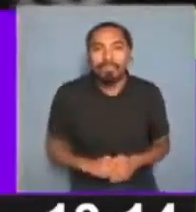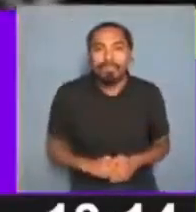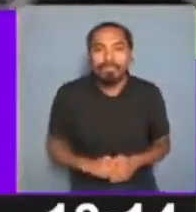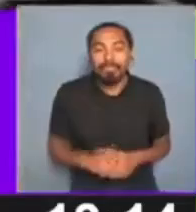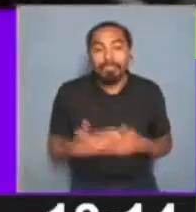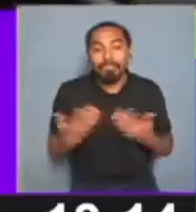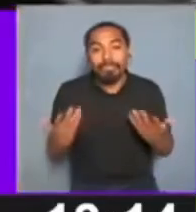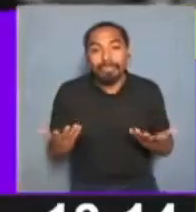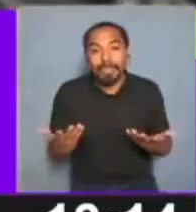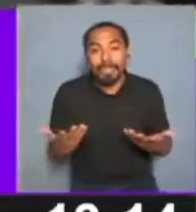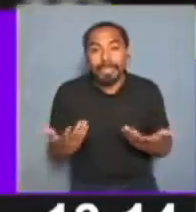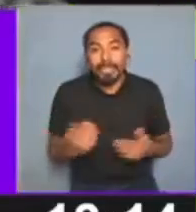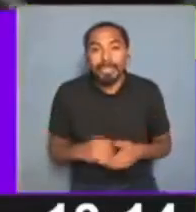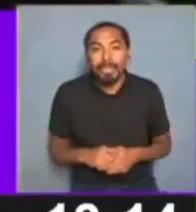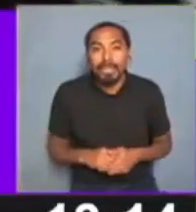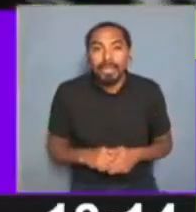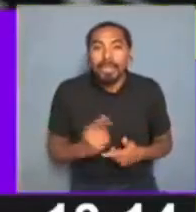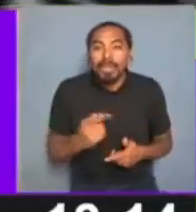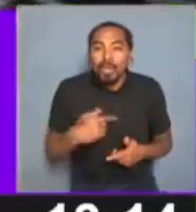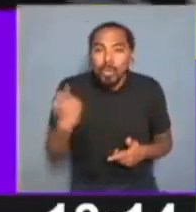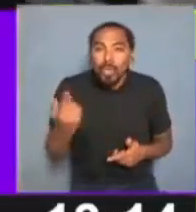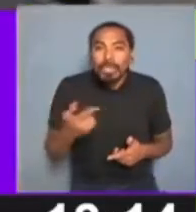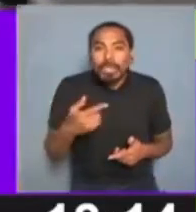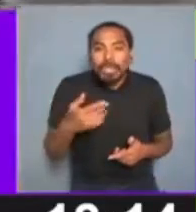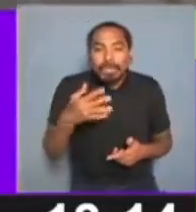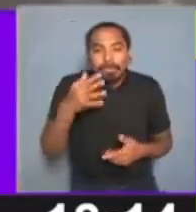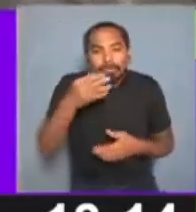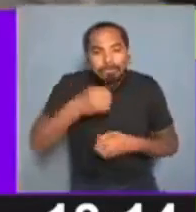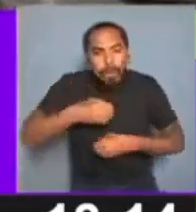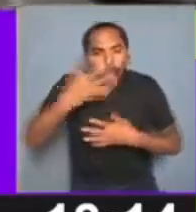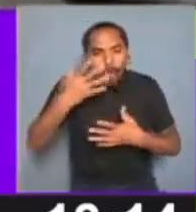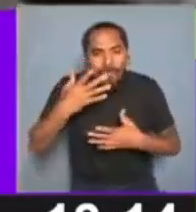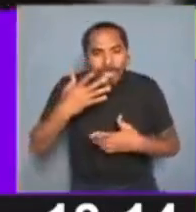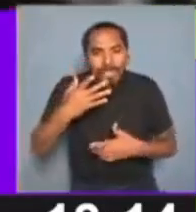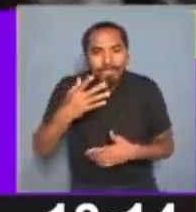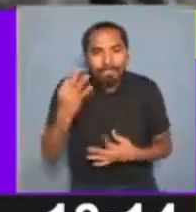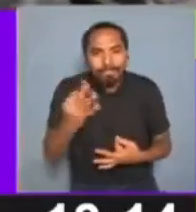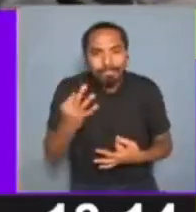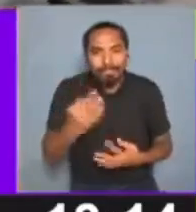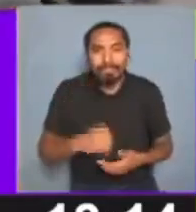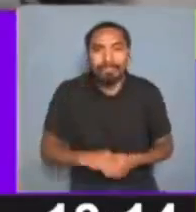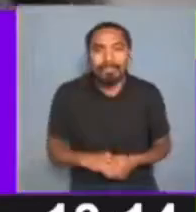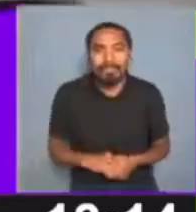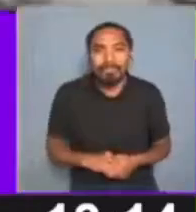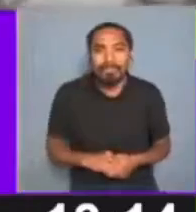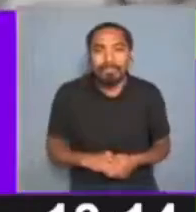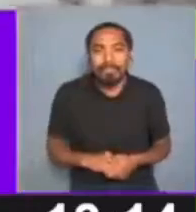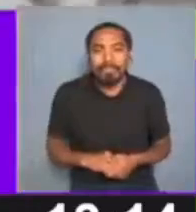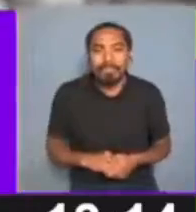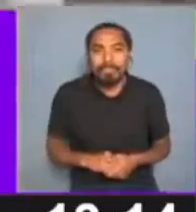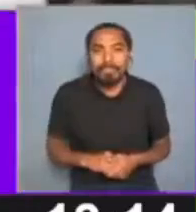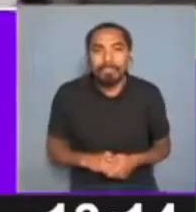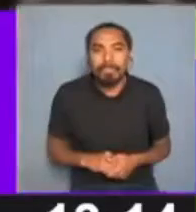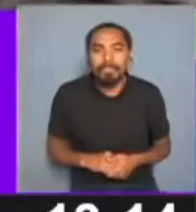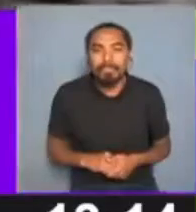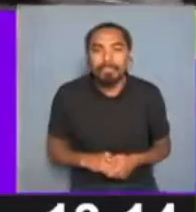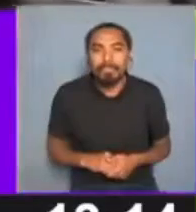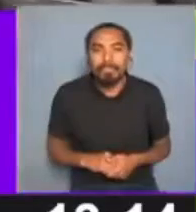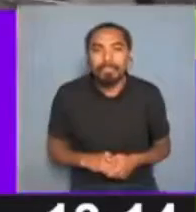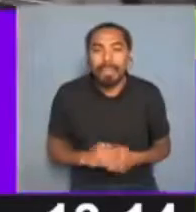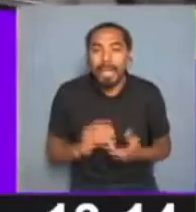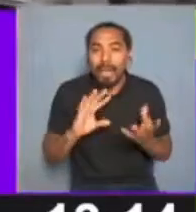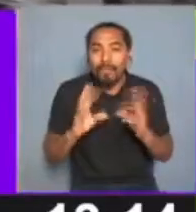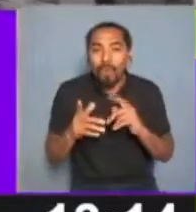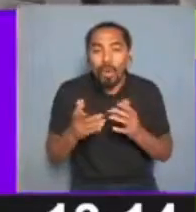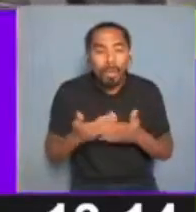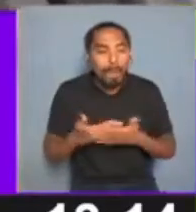que nosotros eso lo venimos chequeando y lo constatamos con estas imágenes que son elocuentes de que el paro continúa,